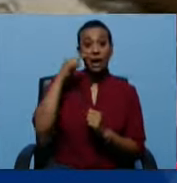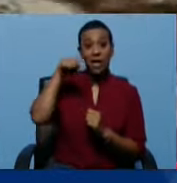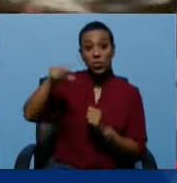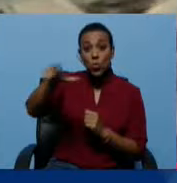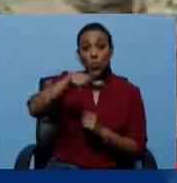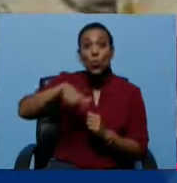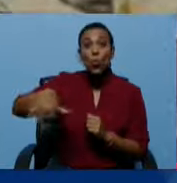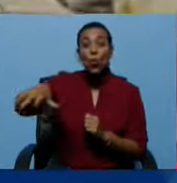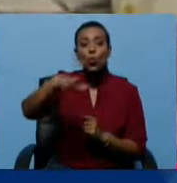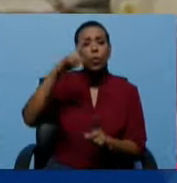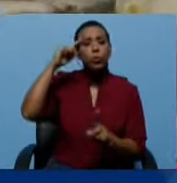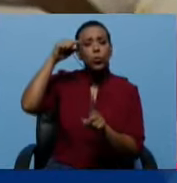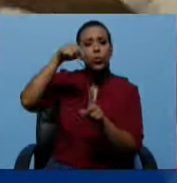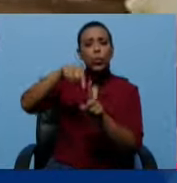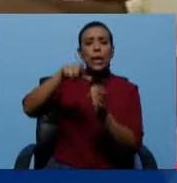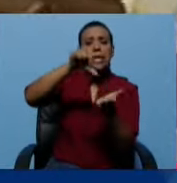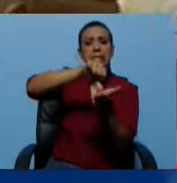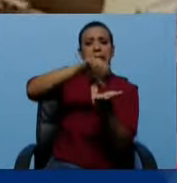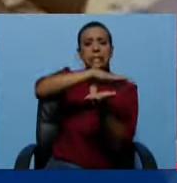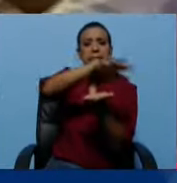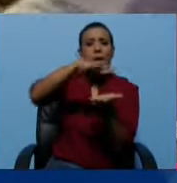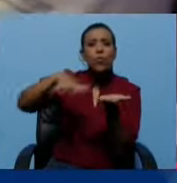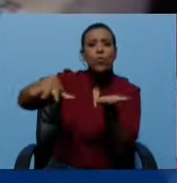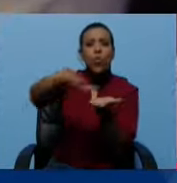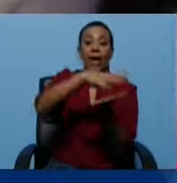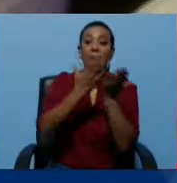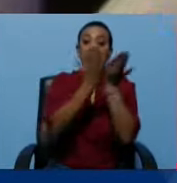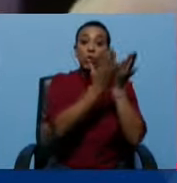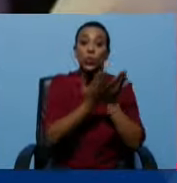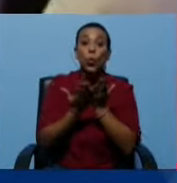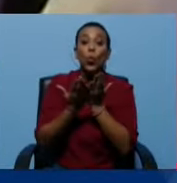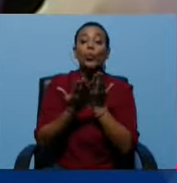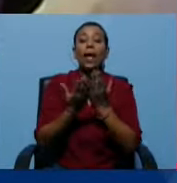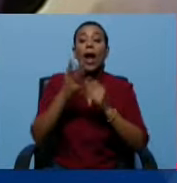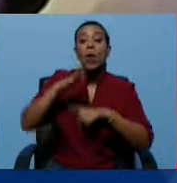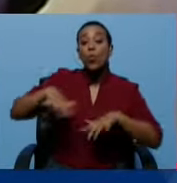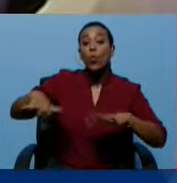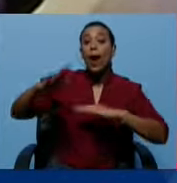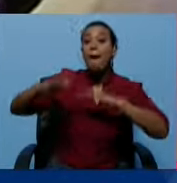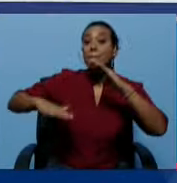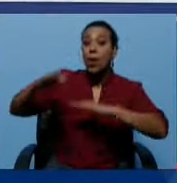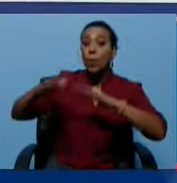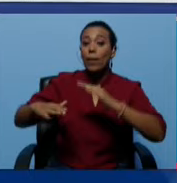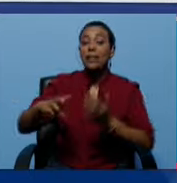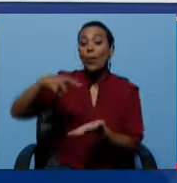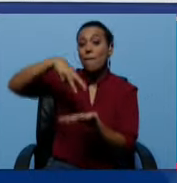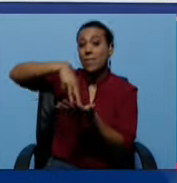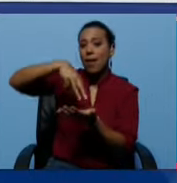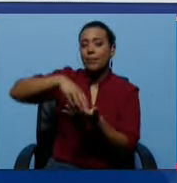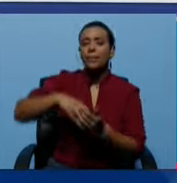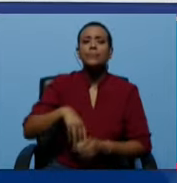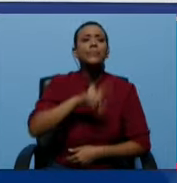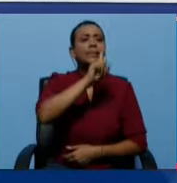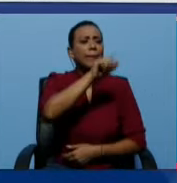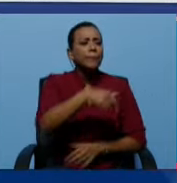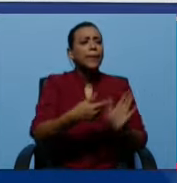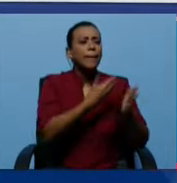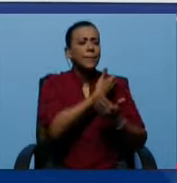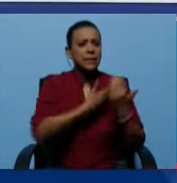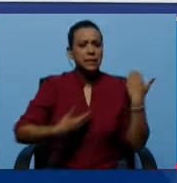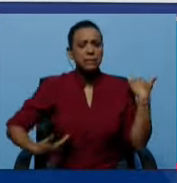que está contentivo aquí en el Centro de Estudios Integrales de Barlovento. Sí, presidente, también quiero resaltar